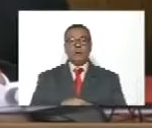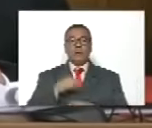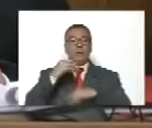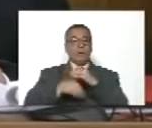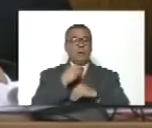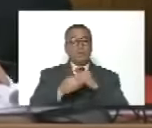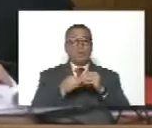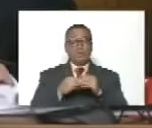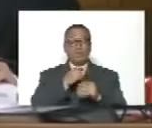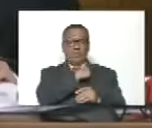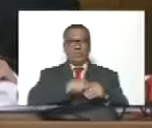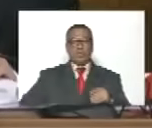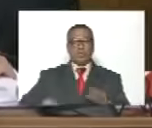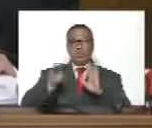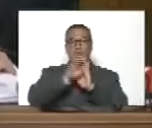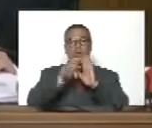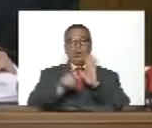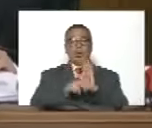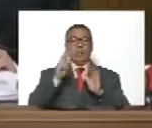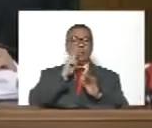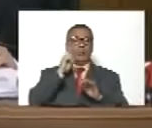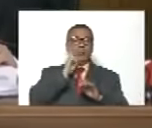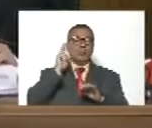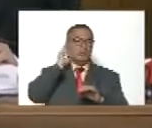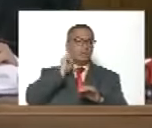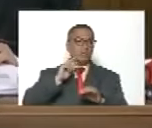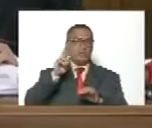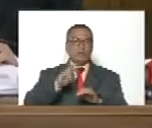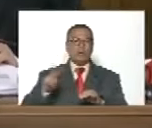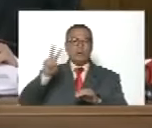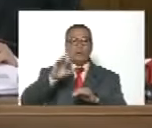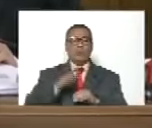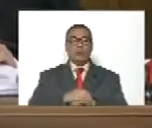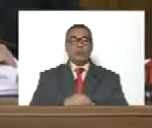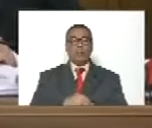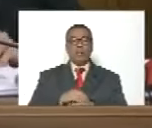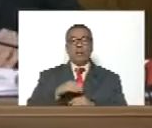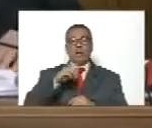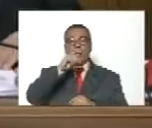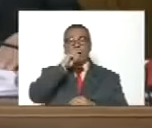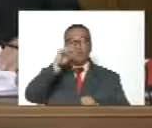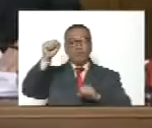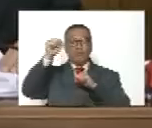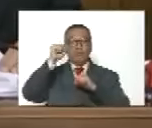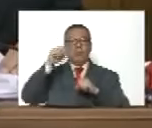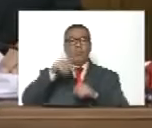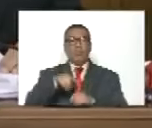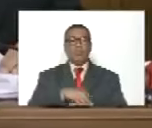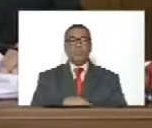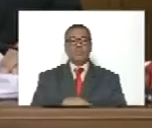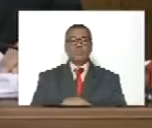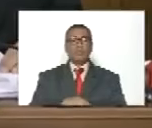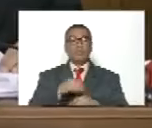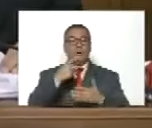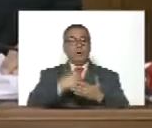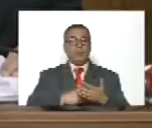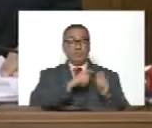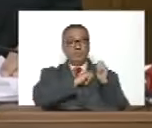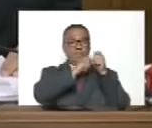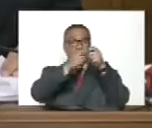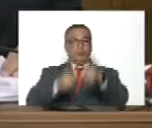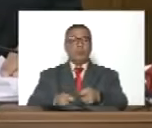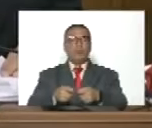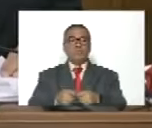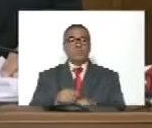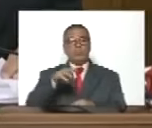mediante la cual el presidente constitucional de la República Bolivariana de Venezuela, ciudadano Nicolás Maduro Moros, propone la designación